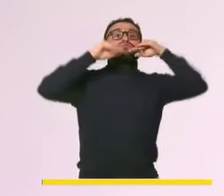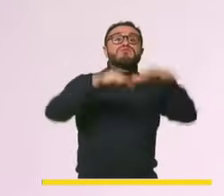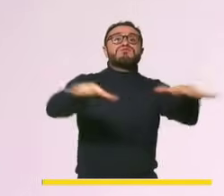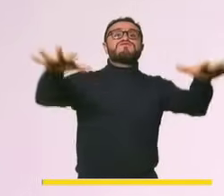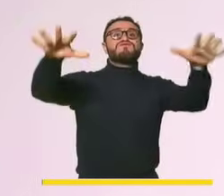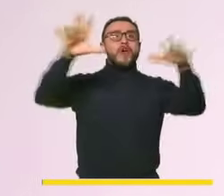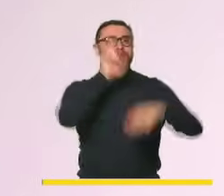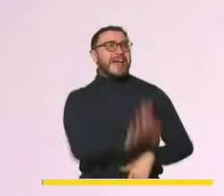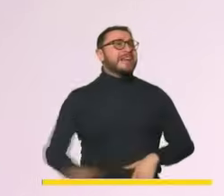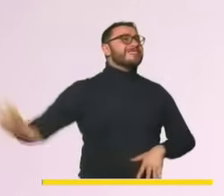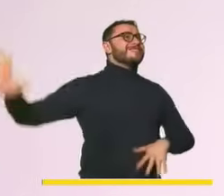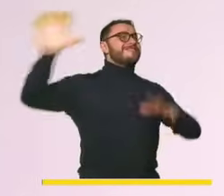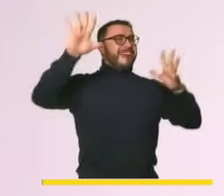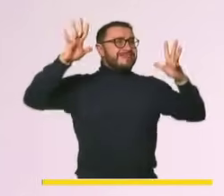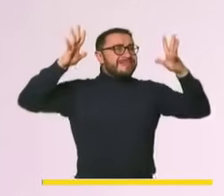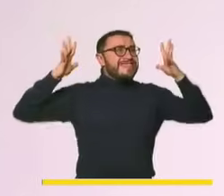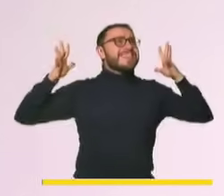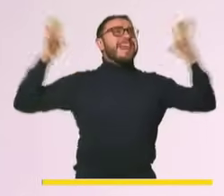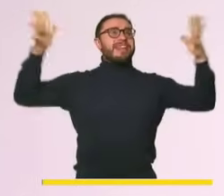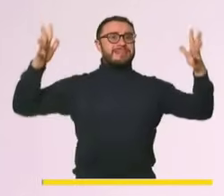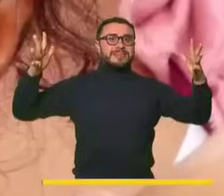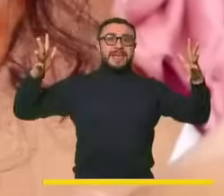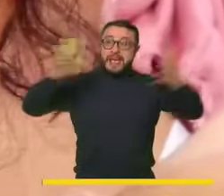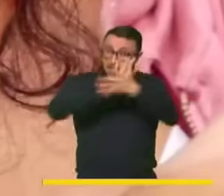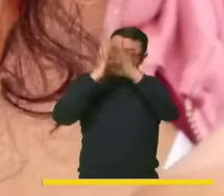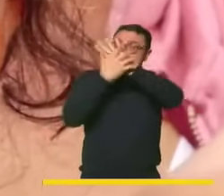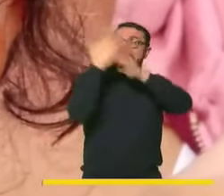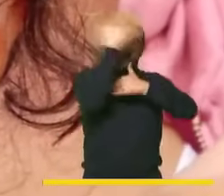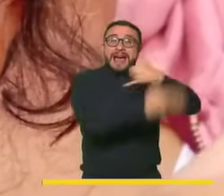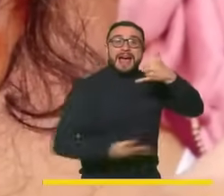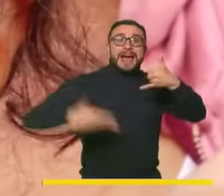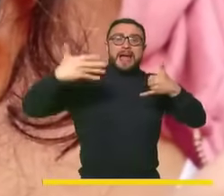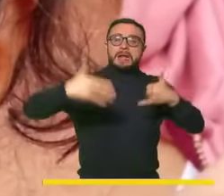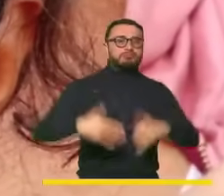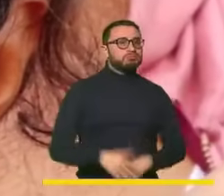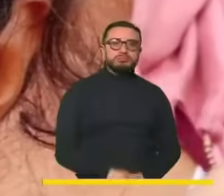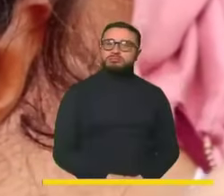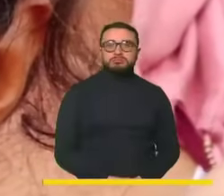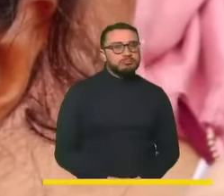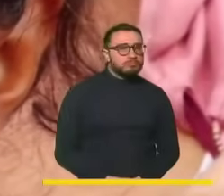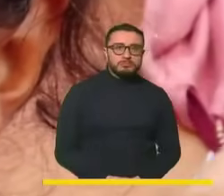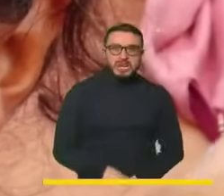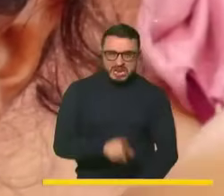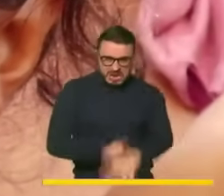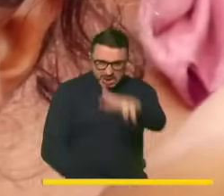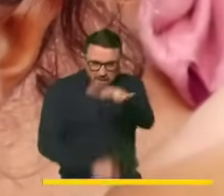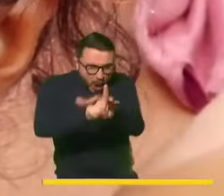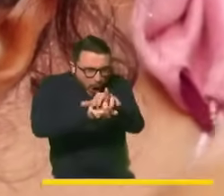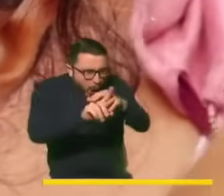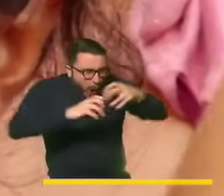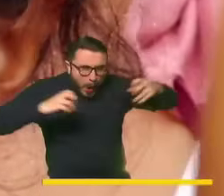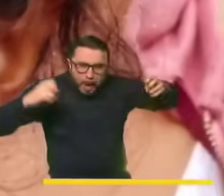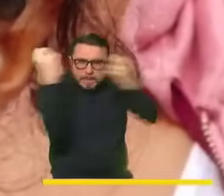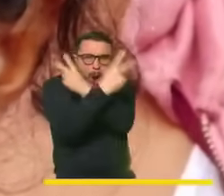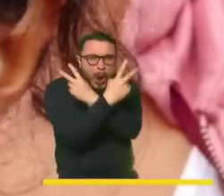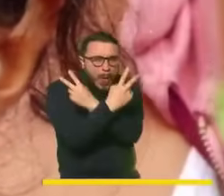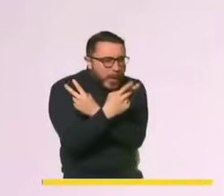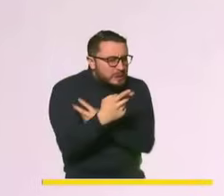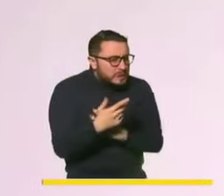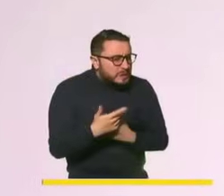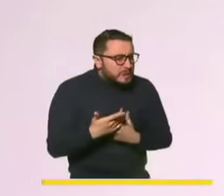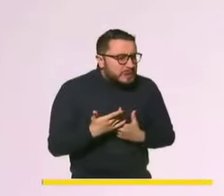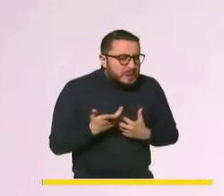una nación, no nace la paz, lo que nace es la violencia, violencia